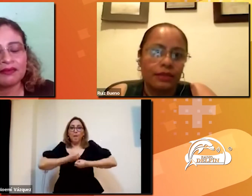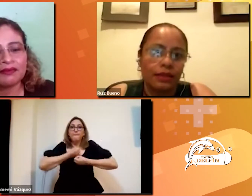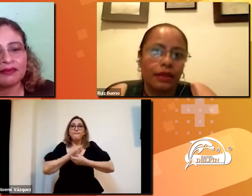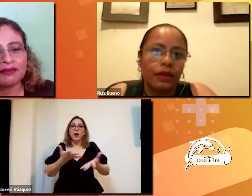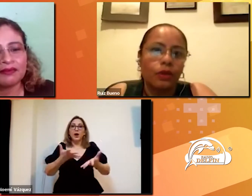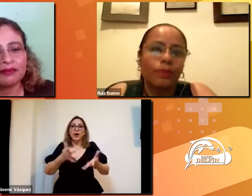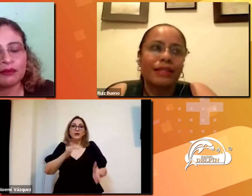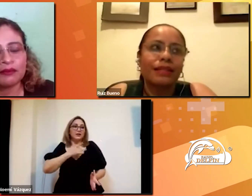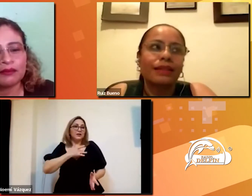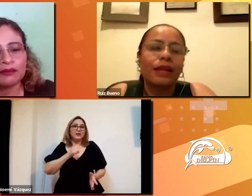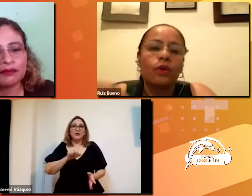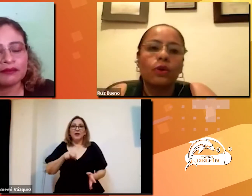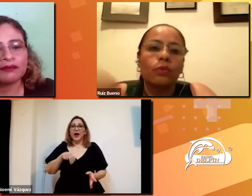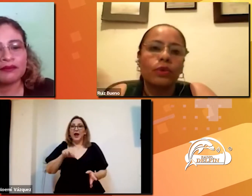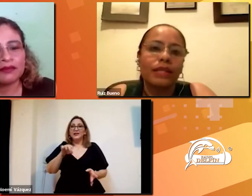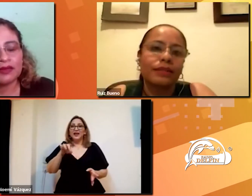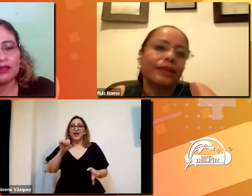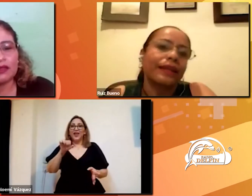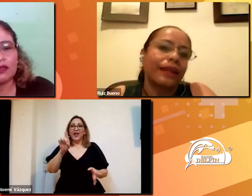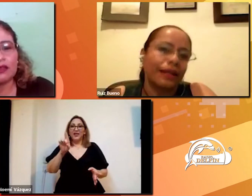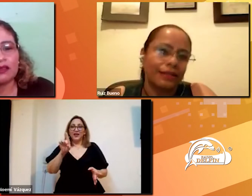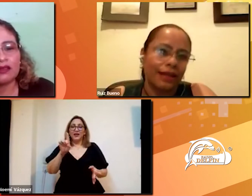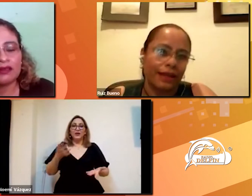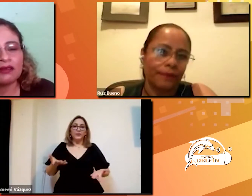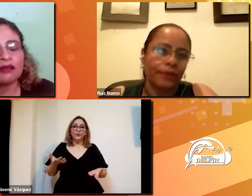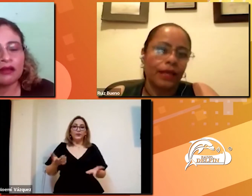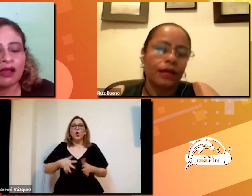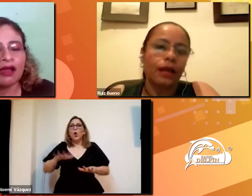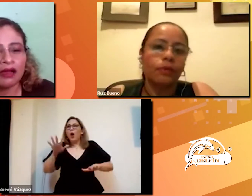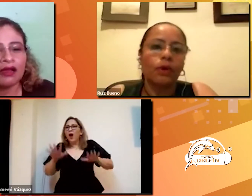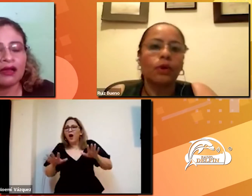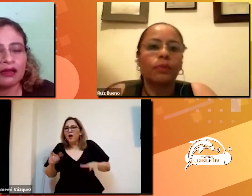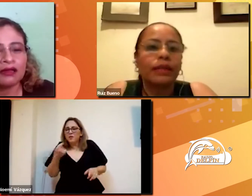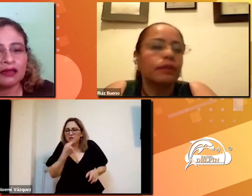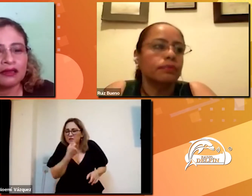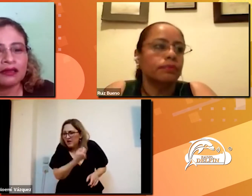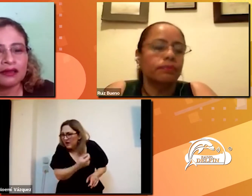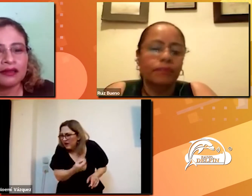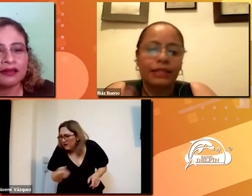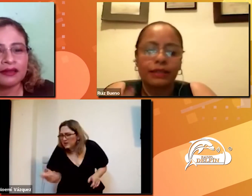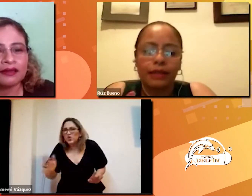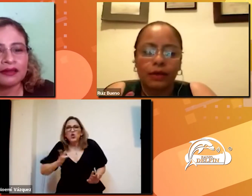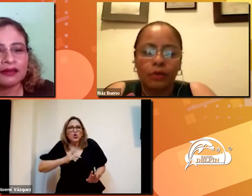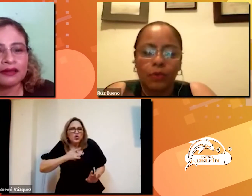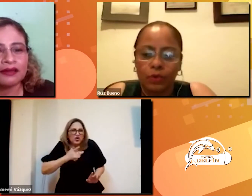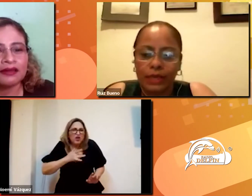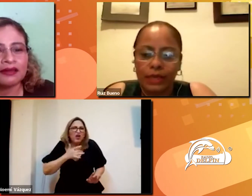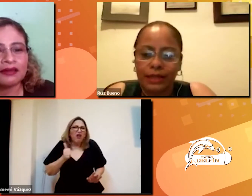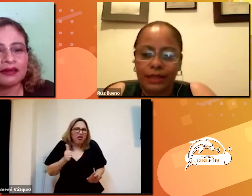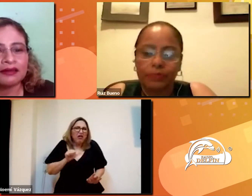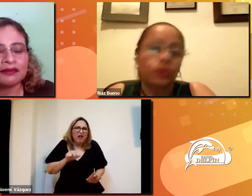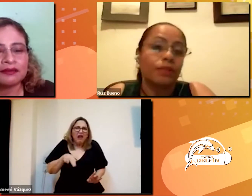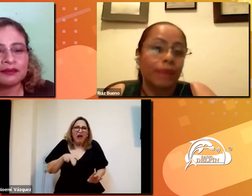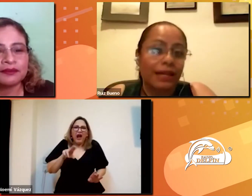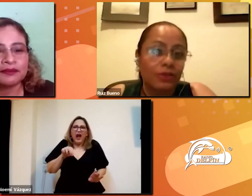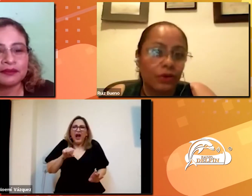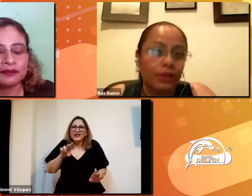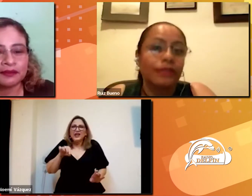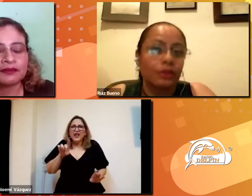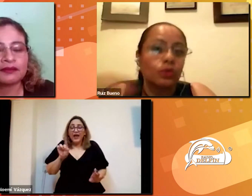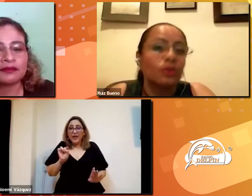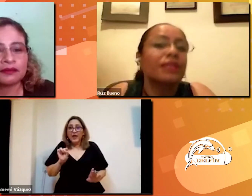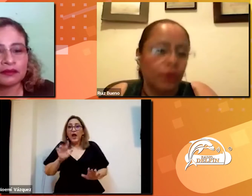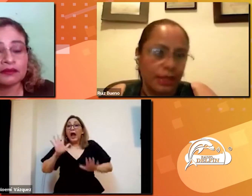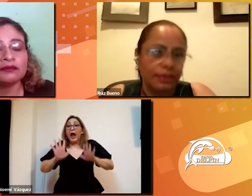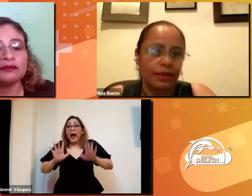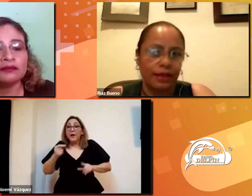que lo presentan no como una ansiedad generalizada. A lo mejor lo pueden presentar como una ansiedad por separación, que